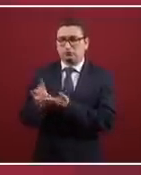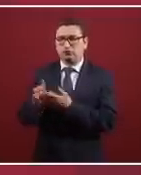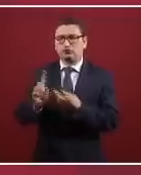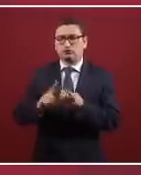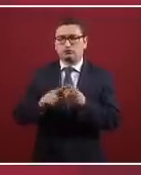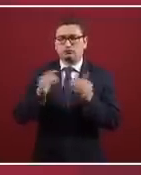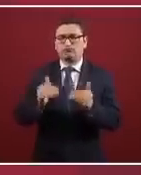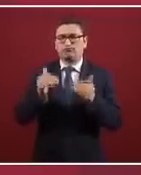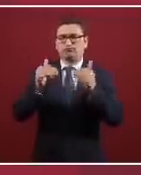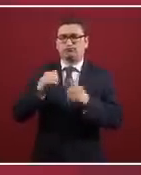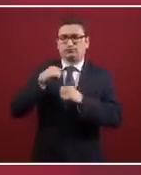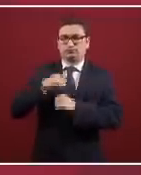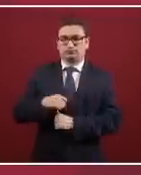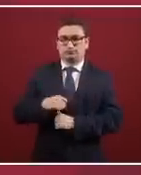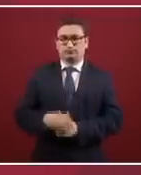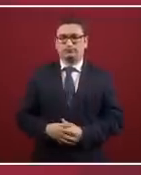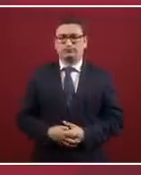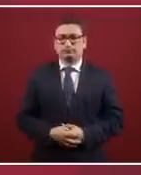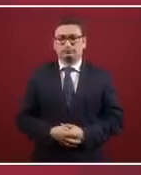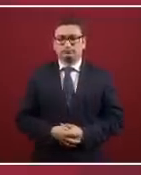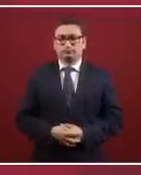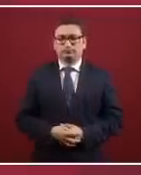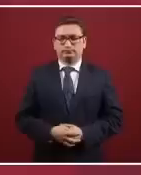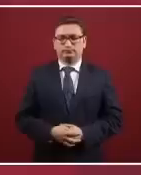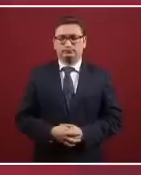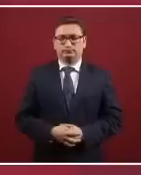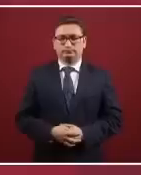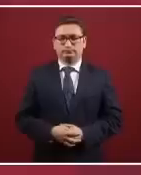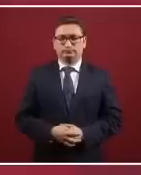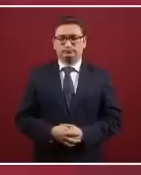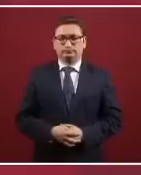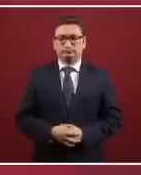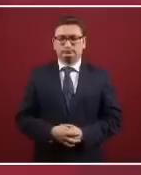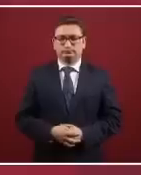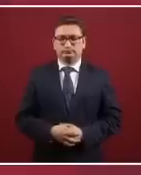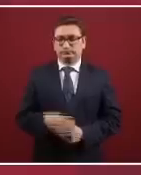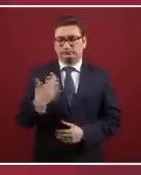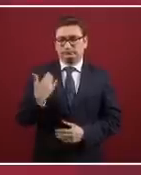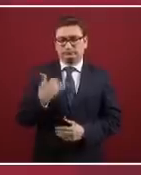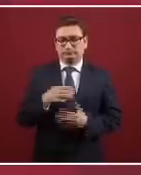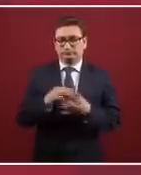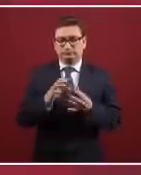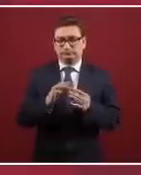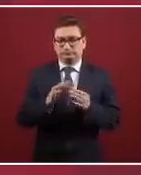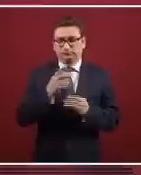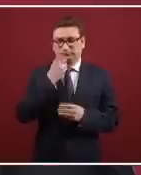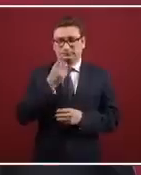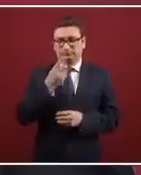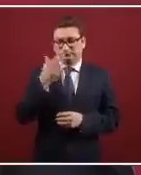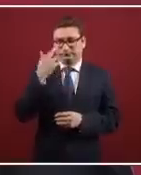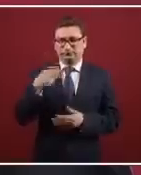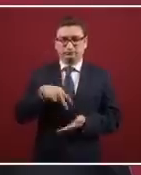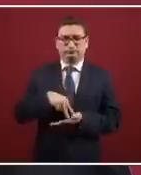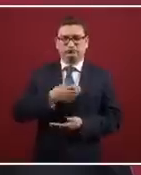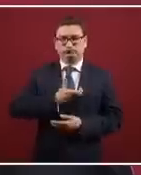lo que acabo de dar a conocer en el Zócalo,